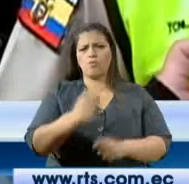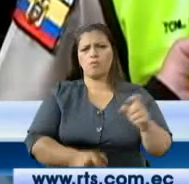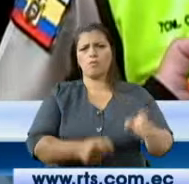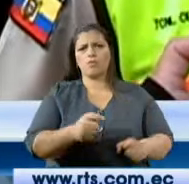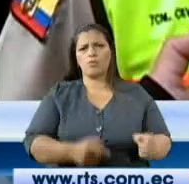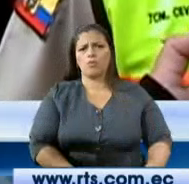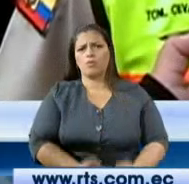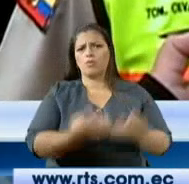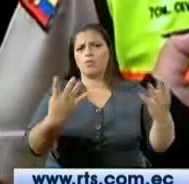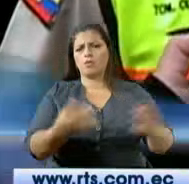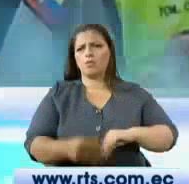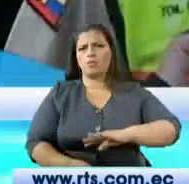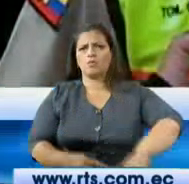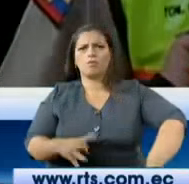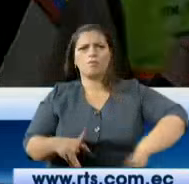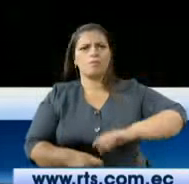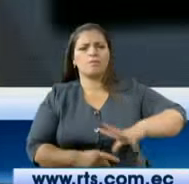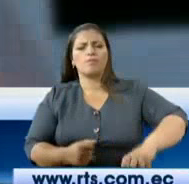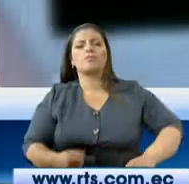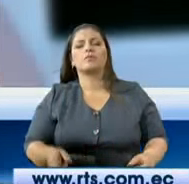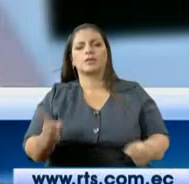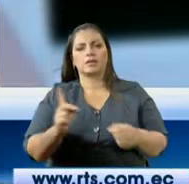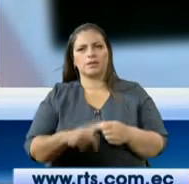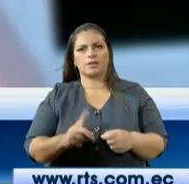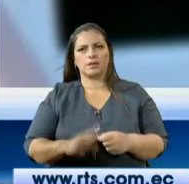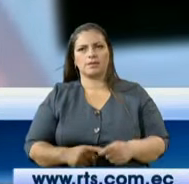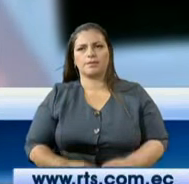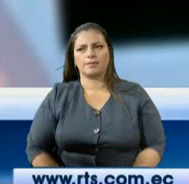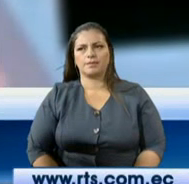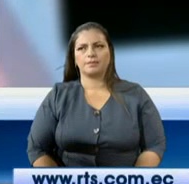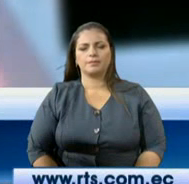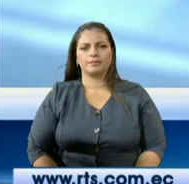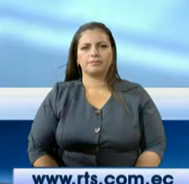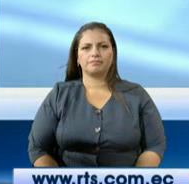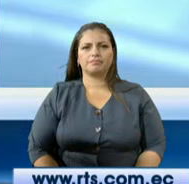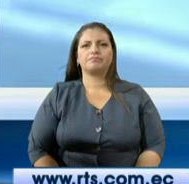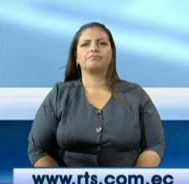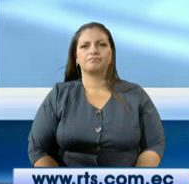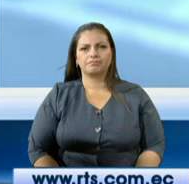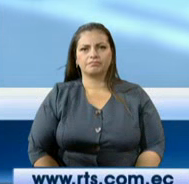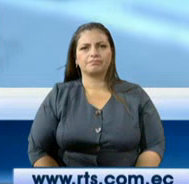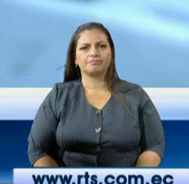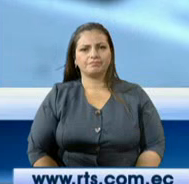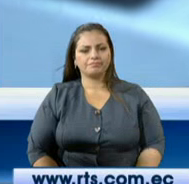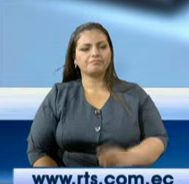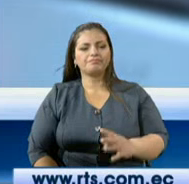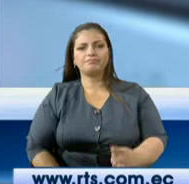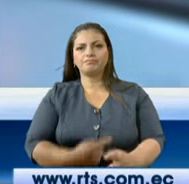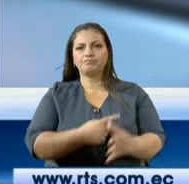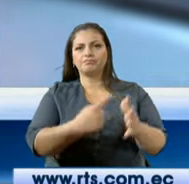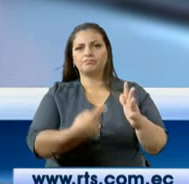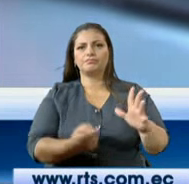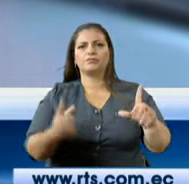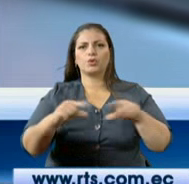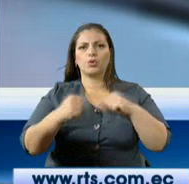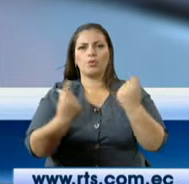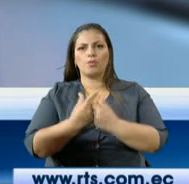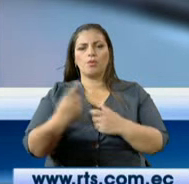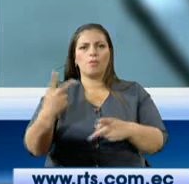se han encontrado delinquiendo en la capital. Aparentemente serían parte de una banda que operaba en diferentes puntos de la capital, sobre